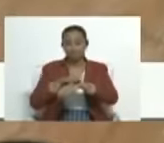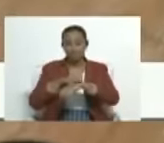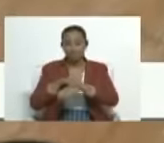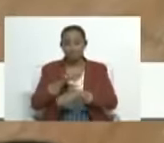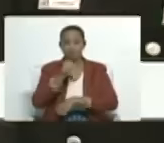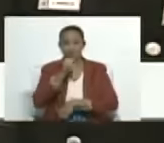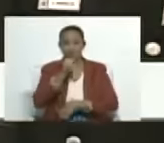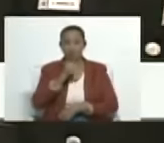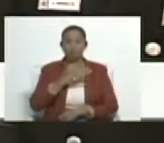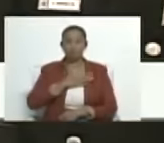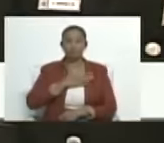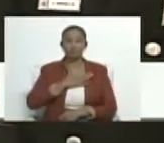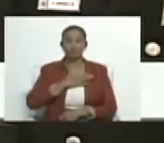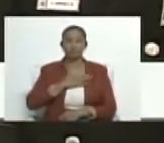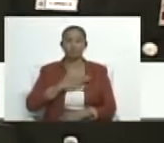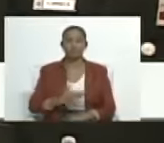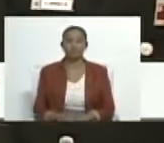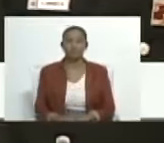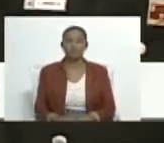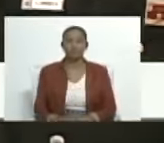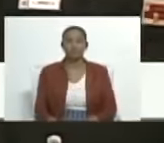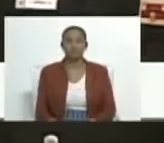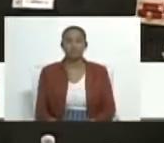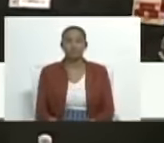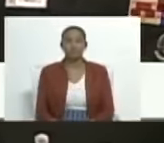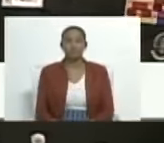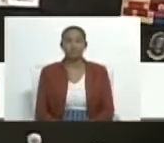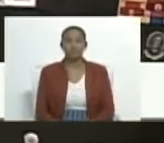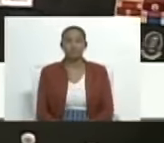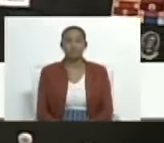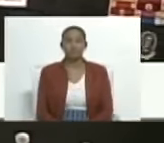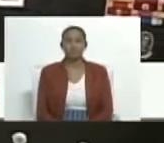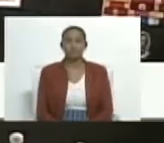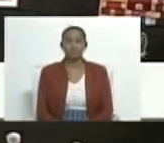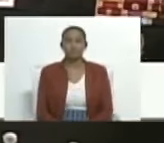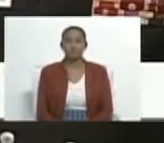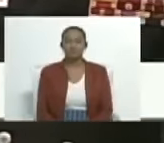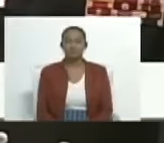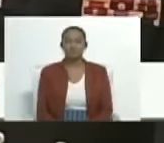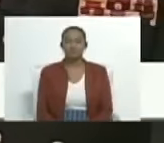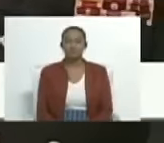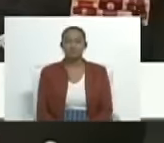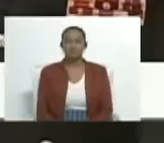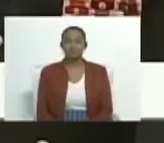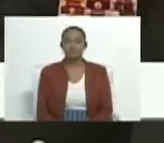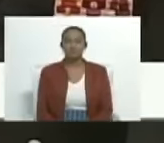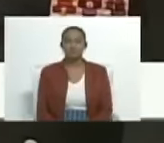todo, algo aquí me dio mucha alergia, que resumía